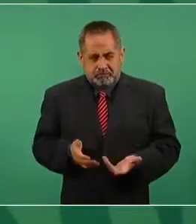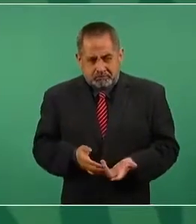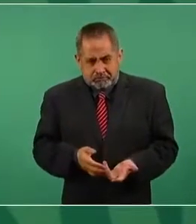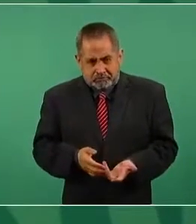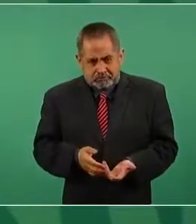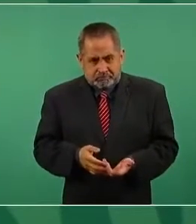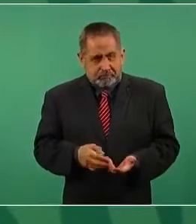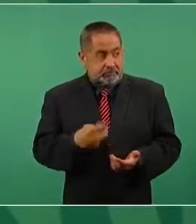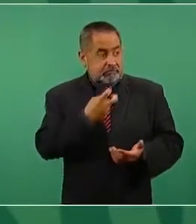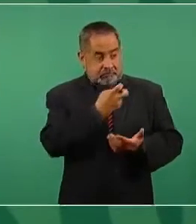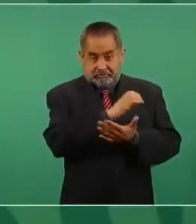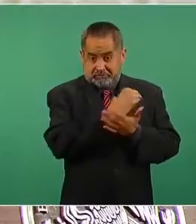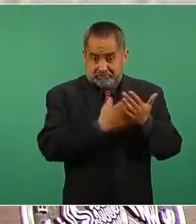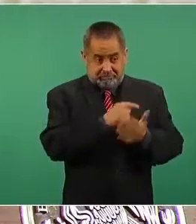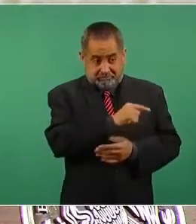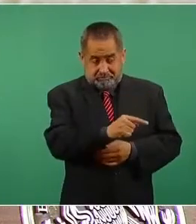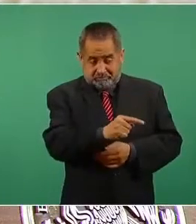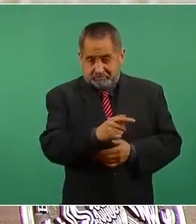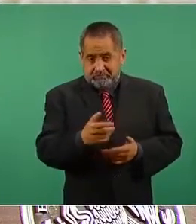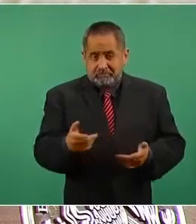por esos contratos?